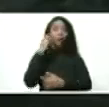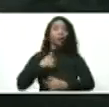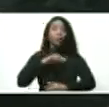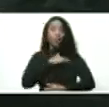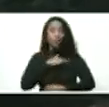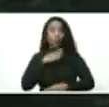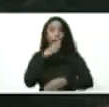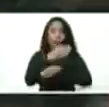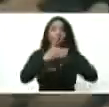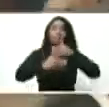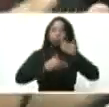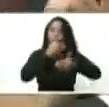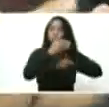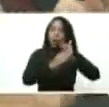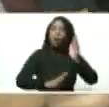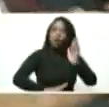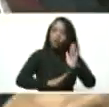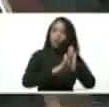nosotros ir despuntando.